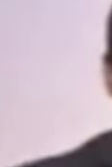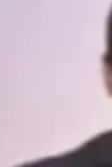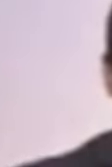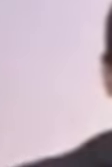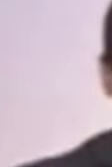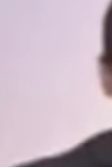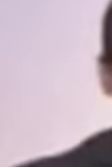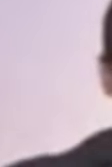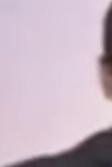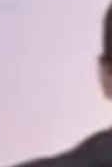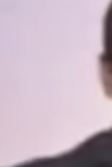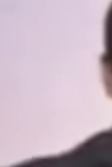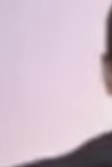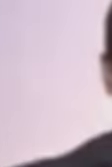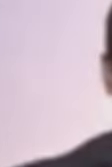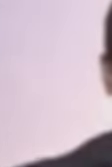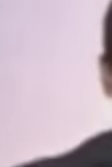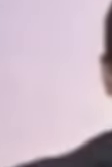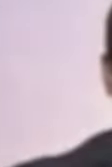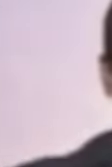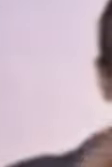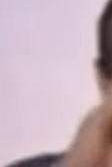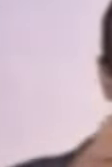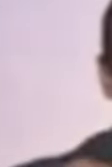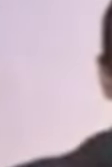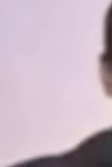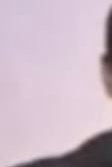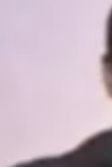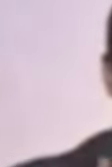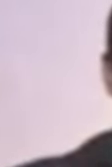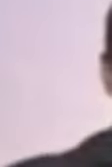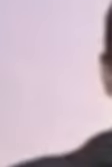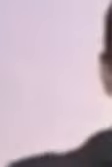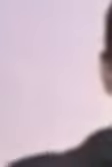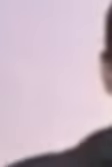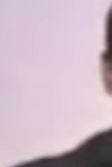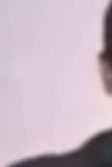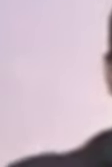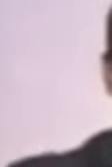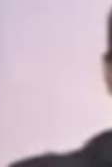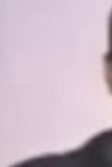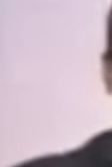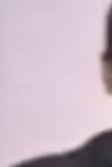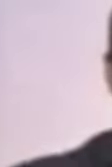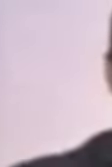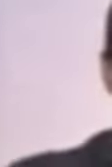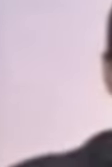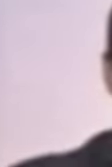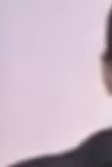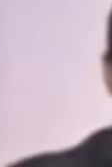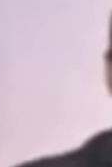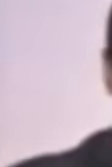Mi profundo compromiso democrático me hizo abordar esta distribución de curules en un proyecto de ley que actualmente está en la Comisión